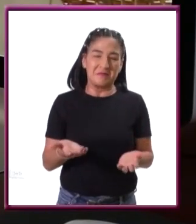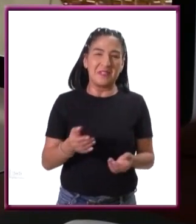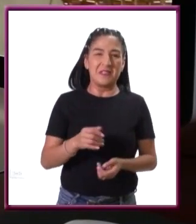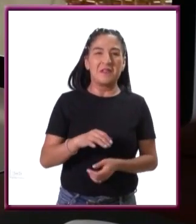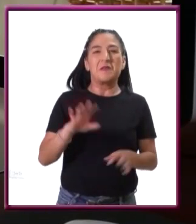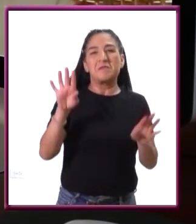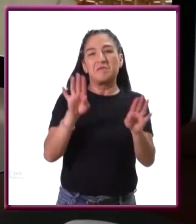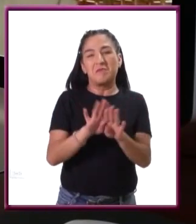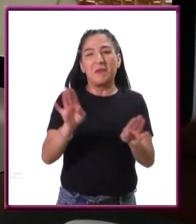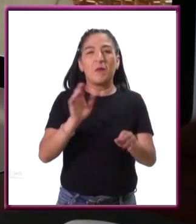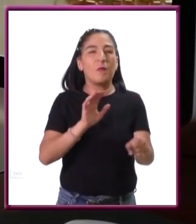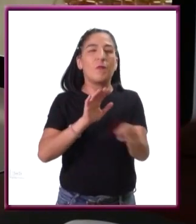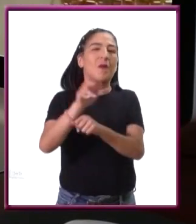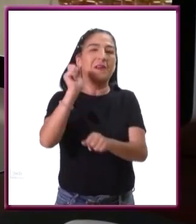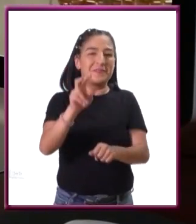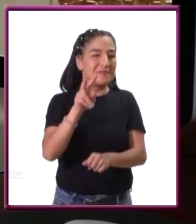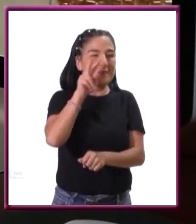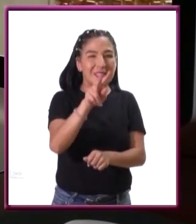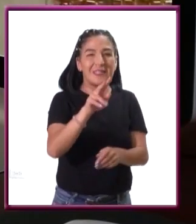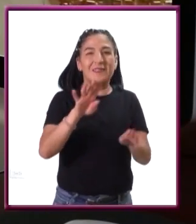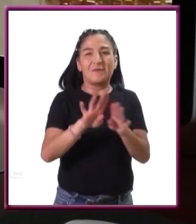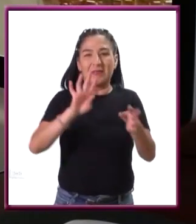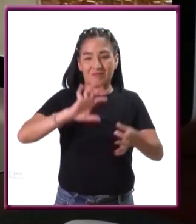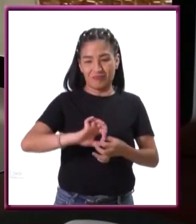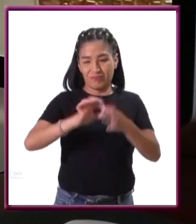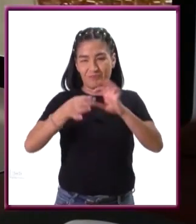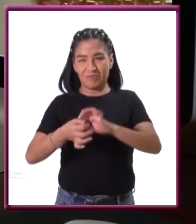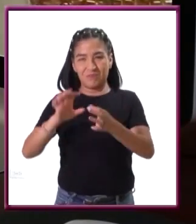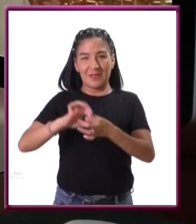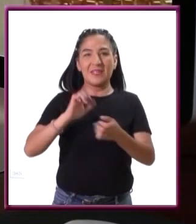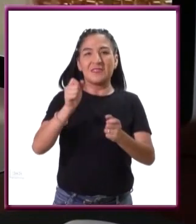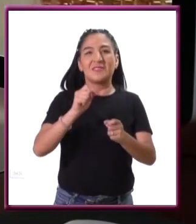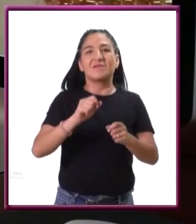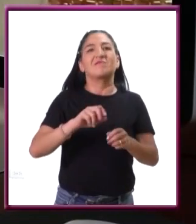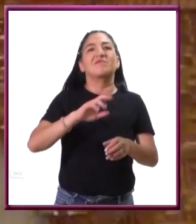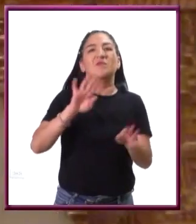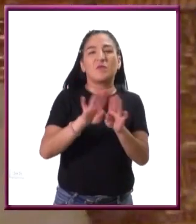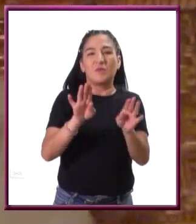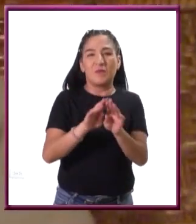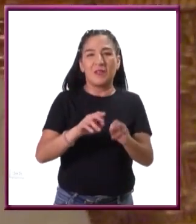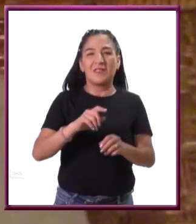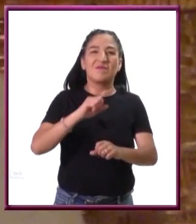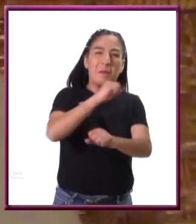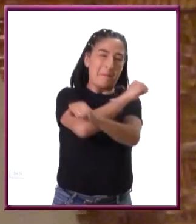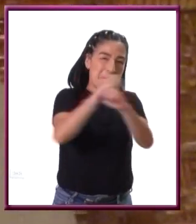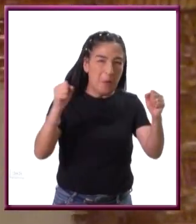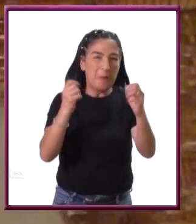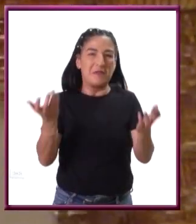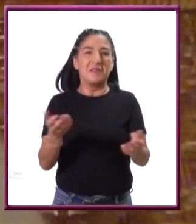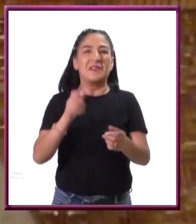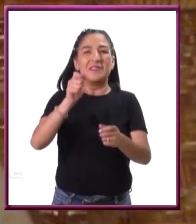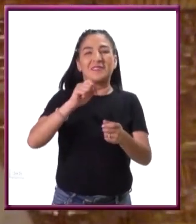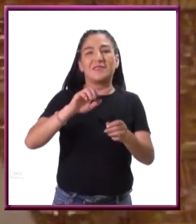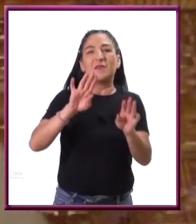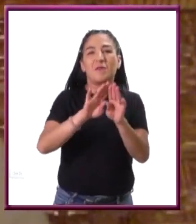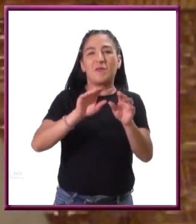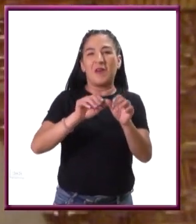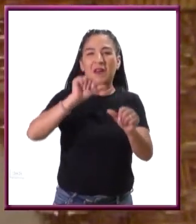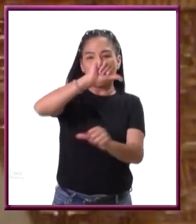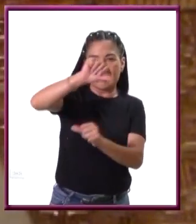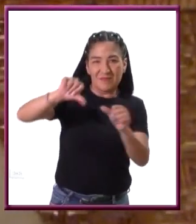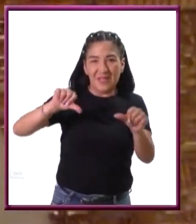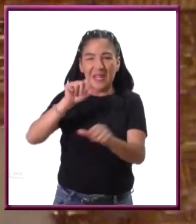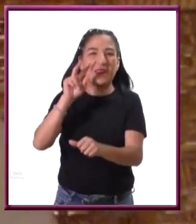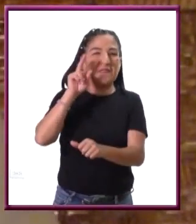la reacción en cadena, por ejemplo, en los procesos nucleares, ¿no? La temida fisión de los átomos de uranio en las bombas atómicas.